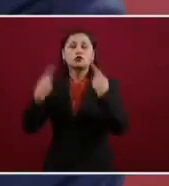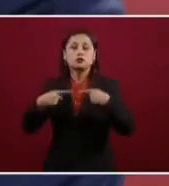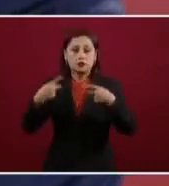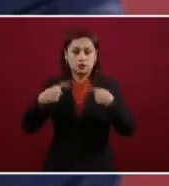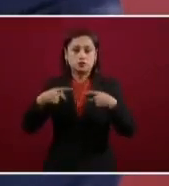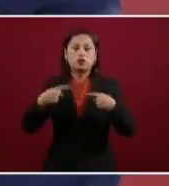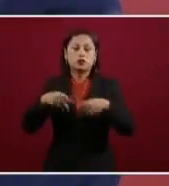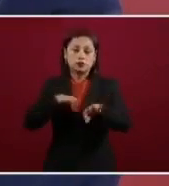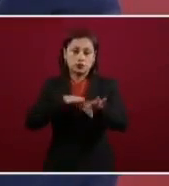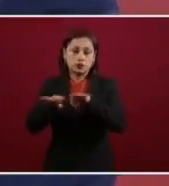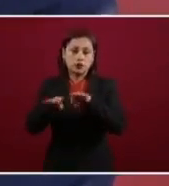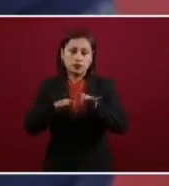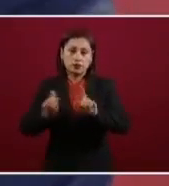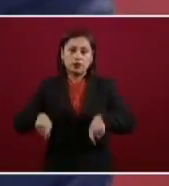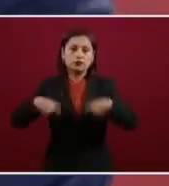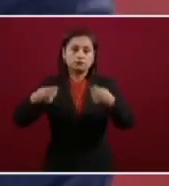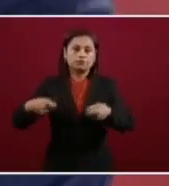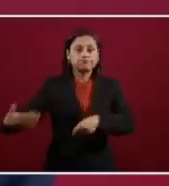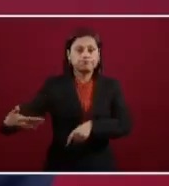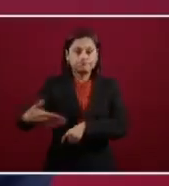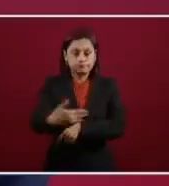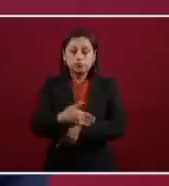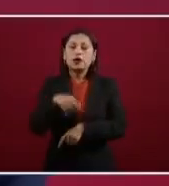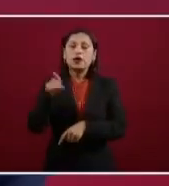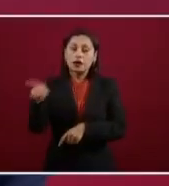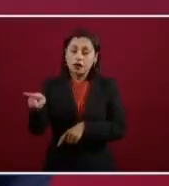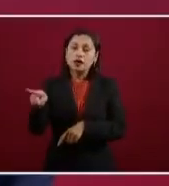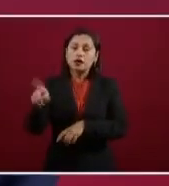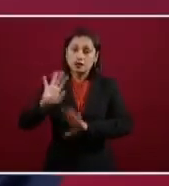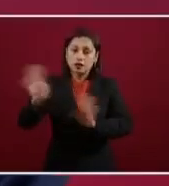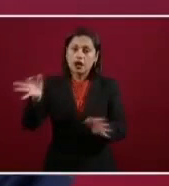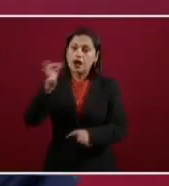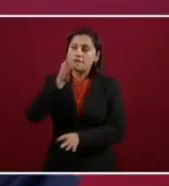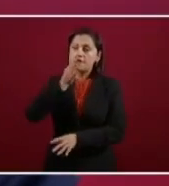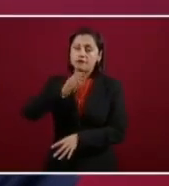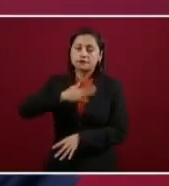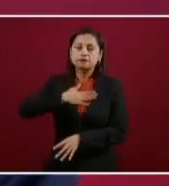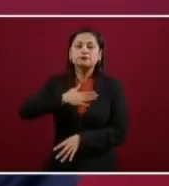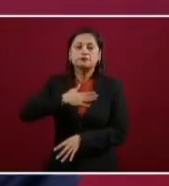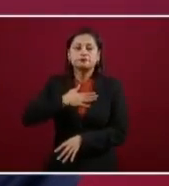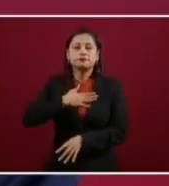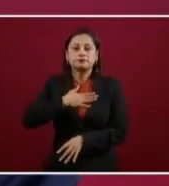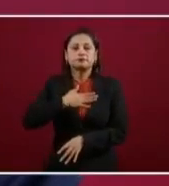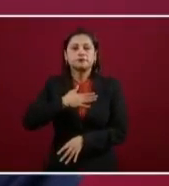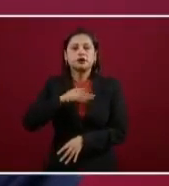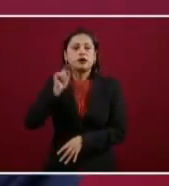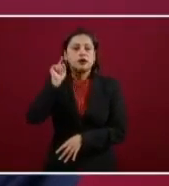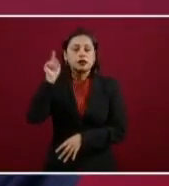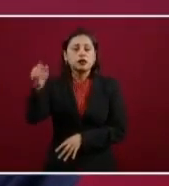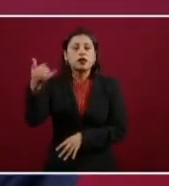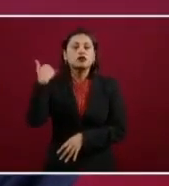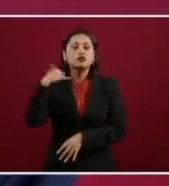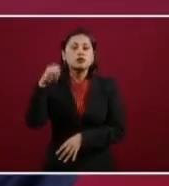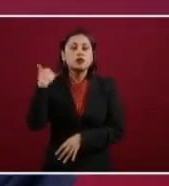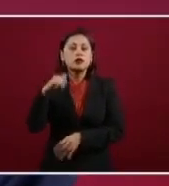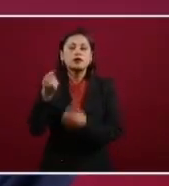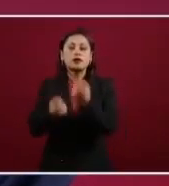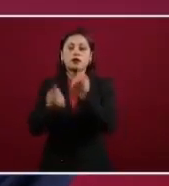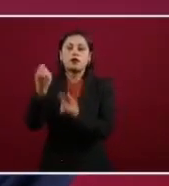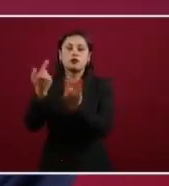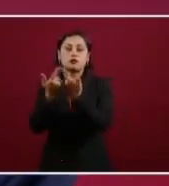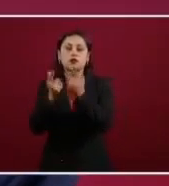de yucatán de que hay extorsión hay sobornos